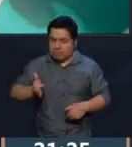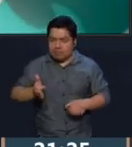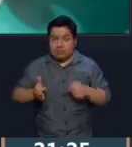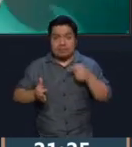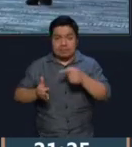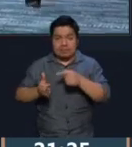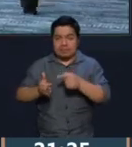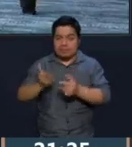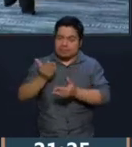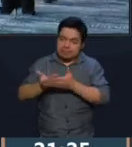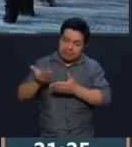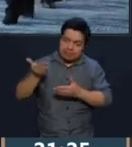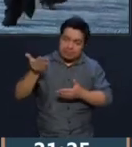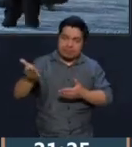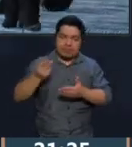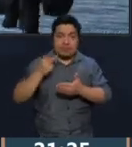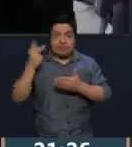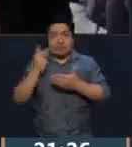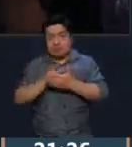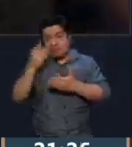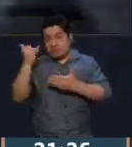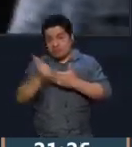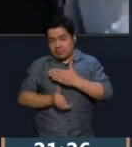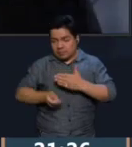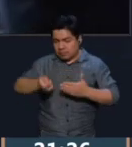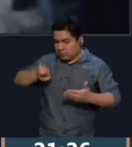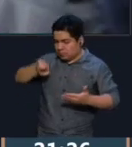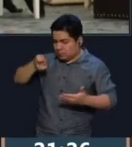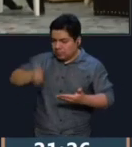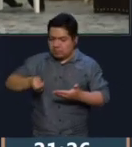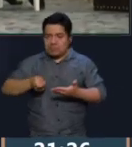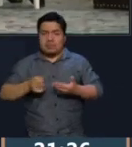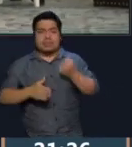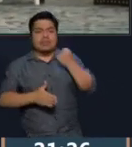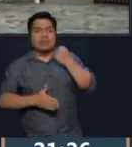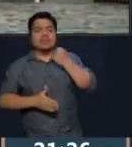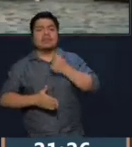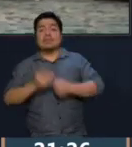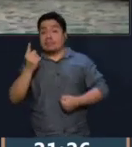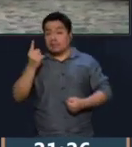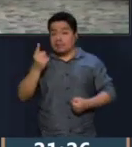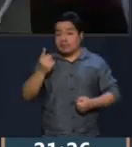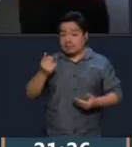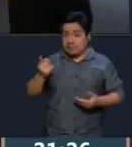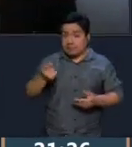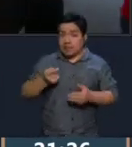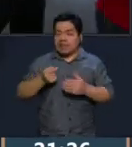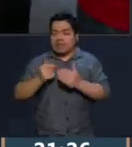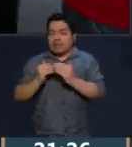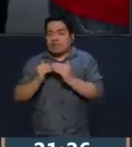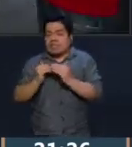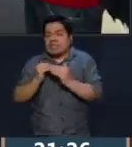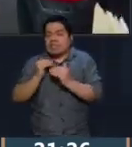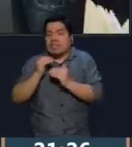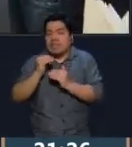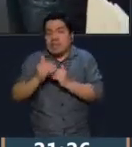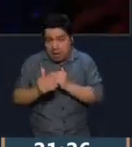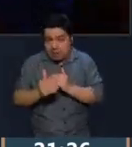este dictamen con proyecto de decreto, porque es un primer